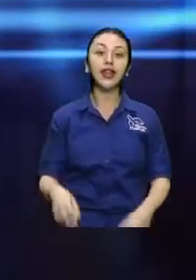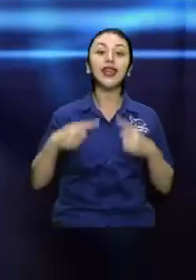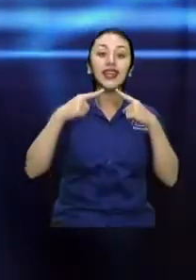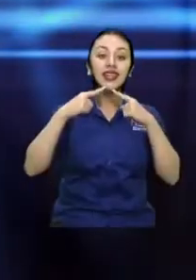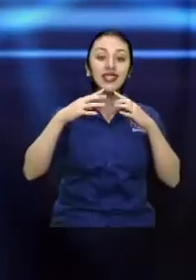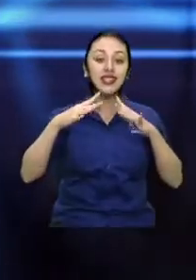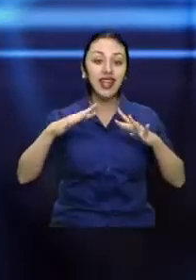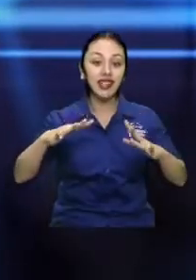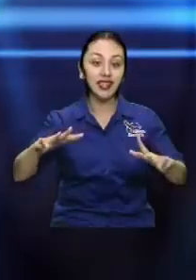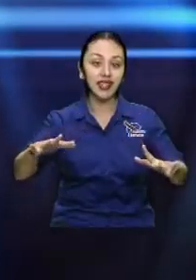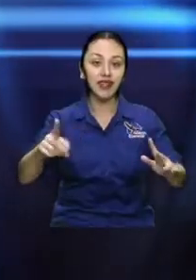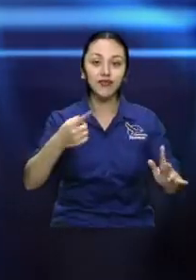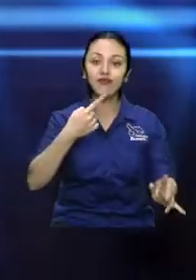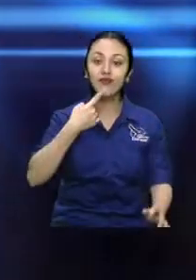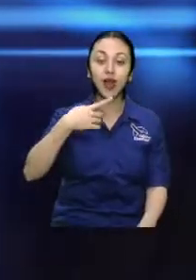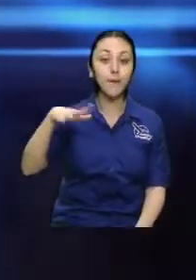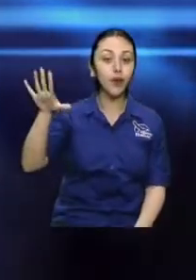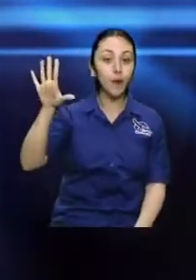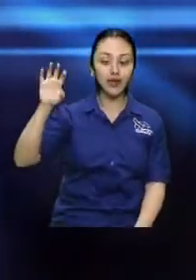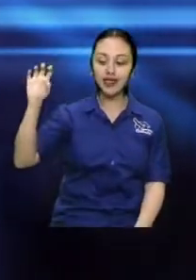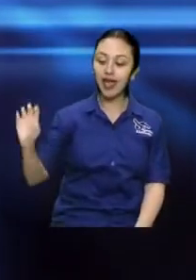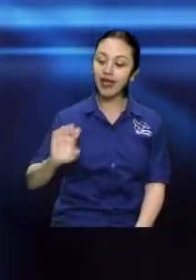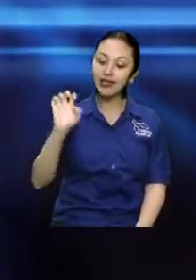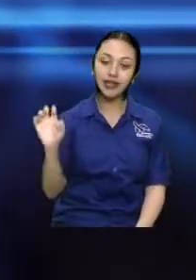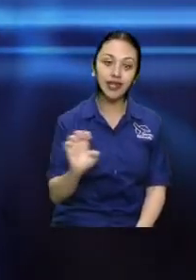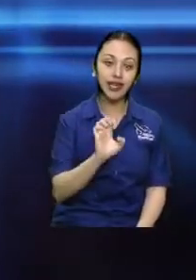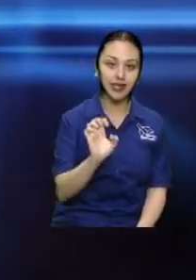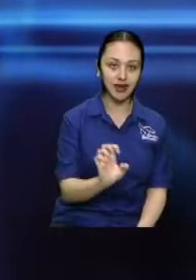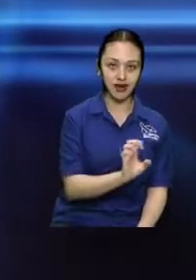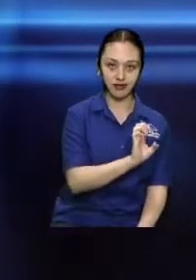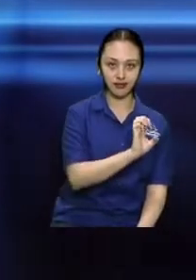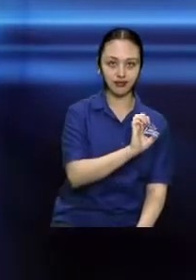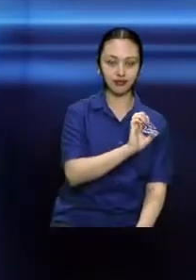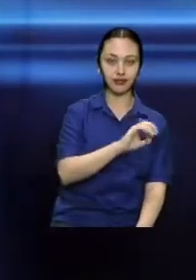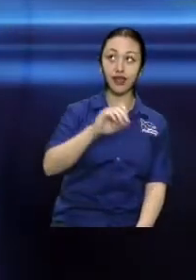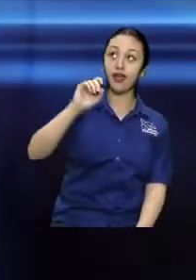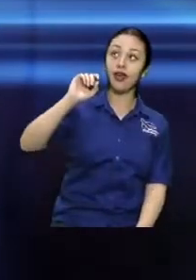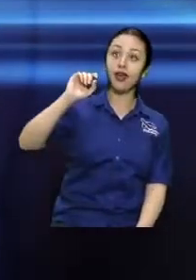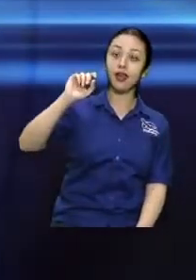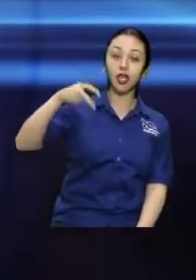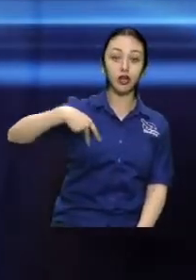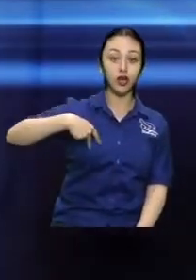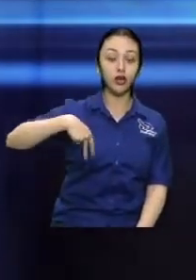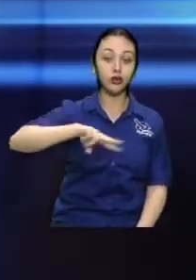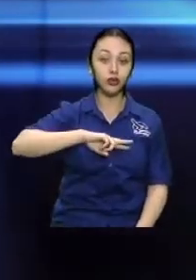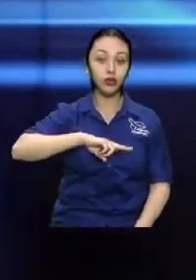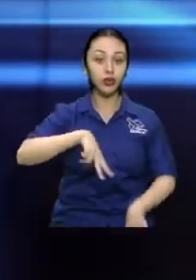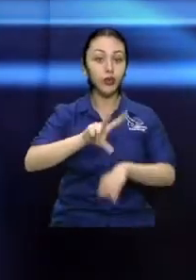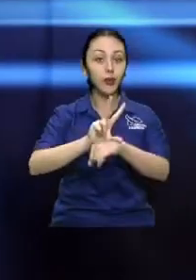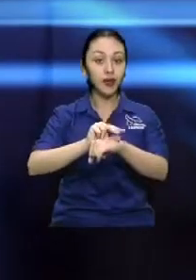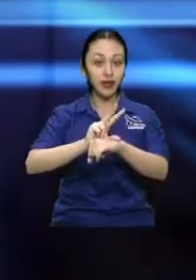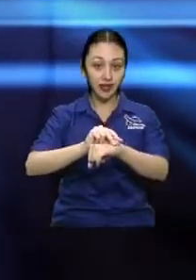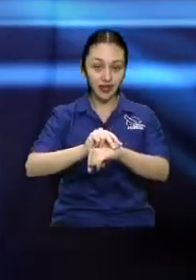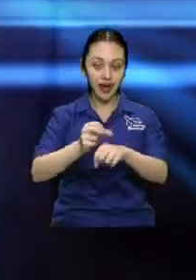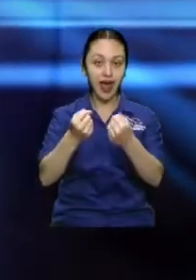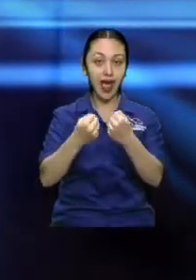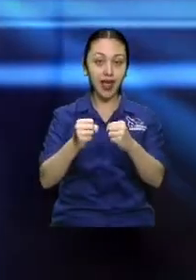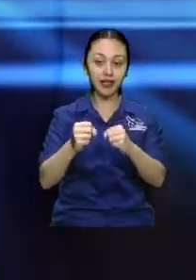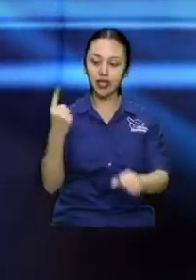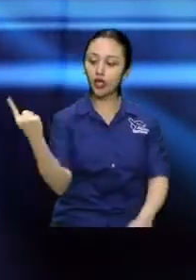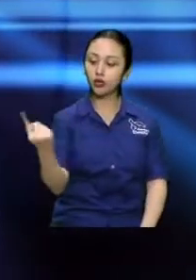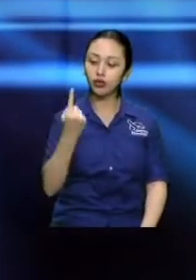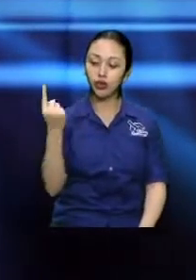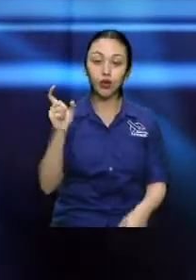eterno, os haga aptos para en toda obra buena, para hacer